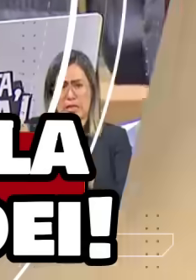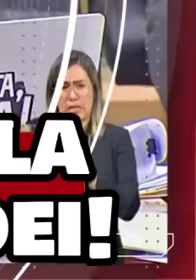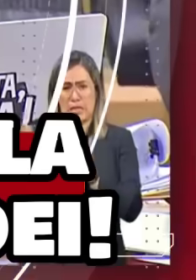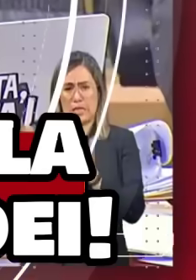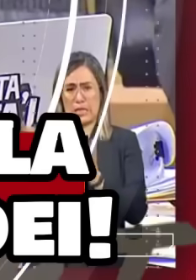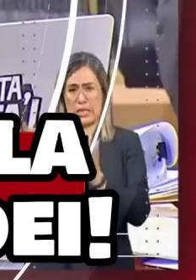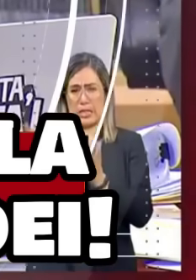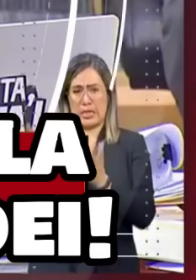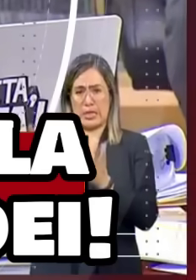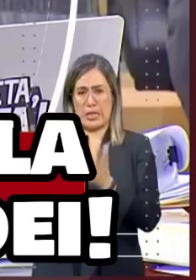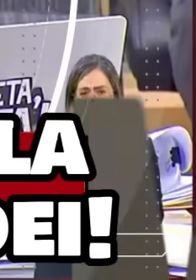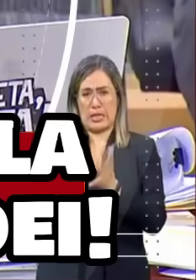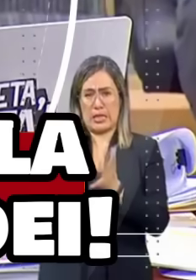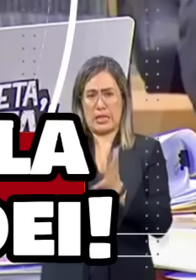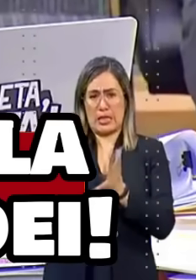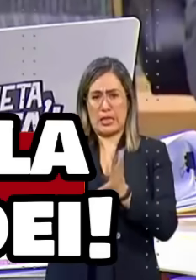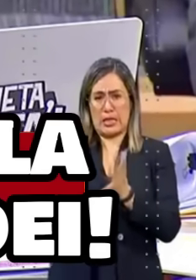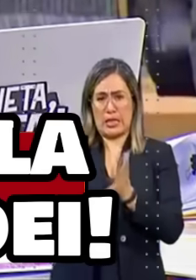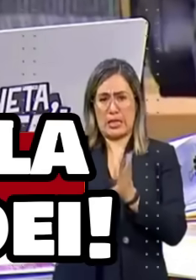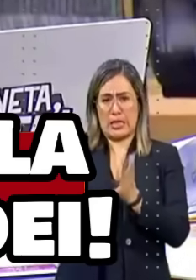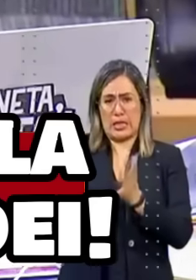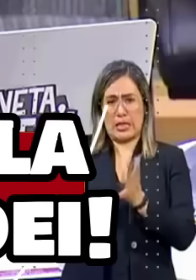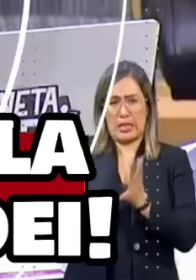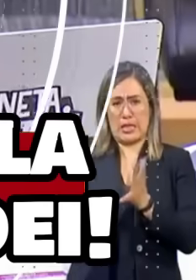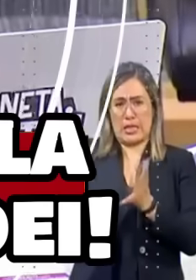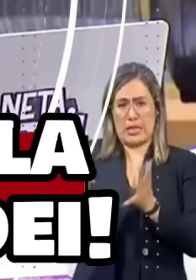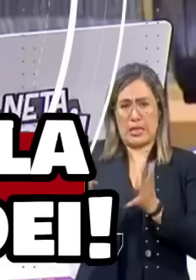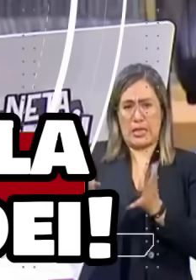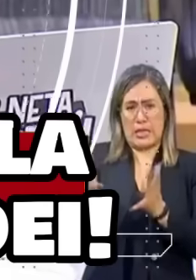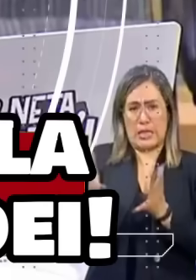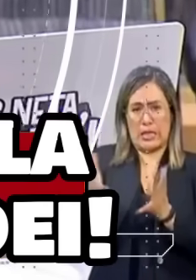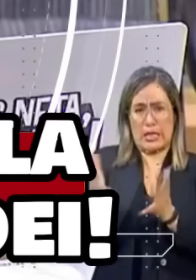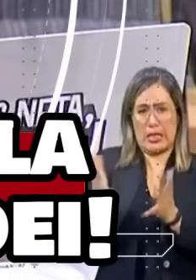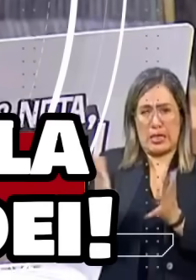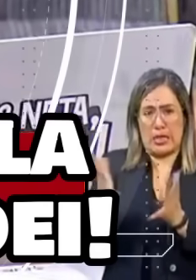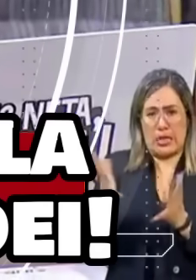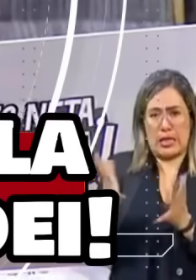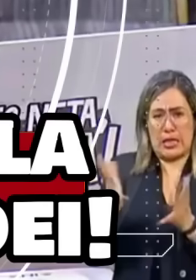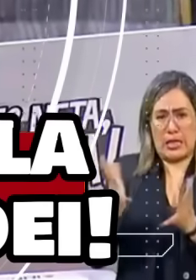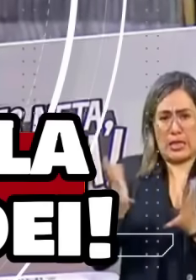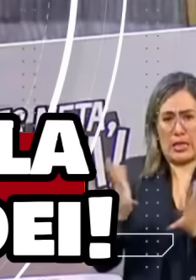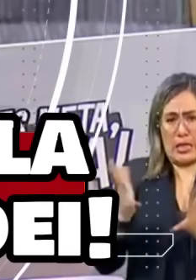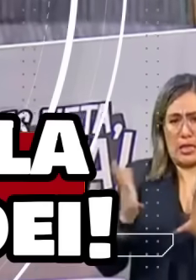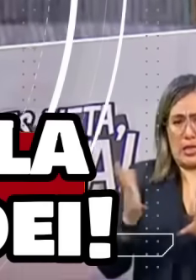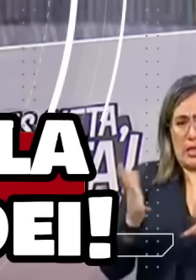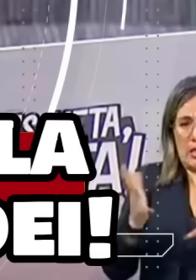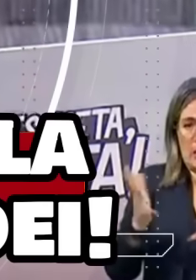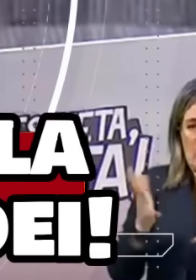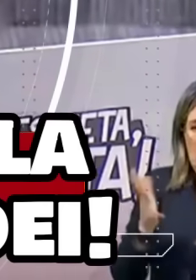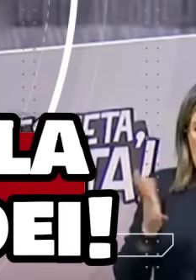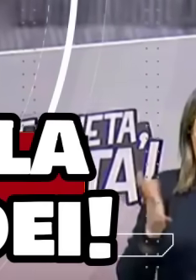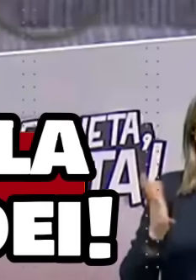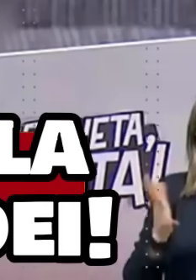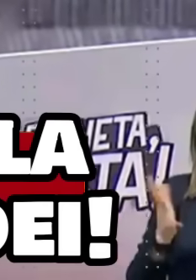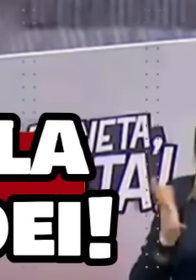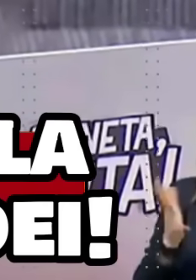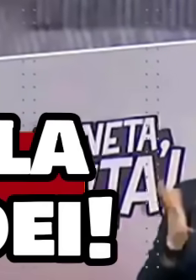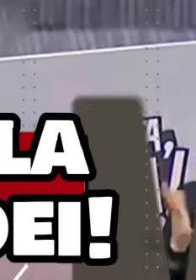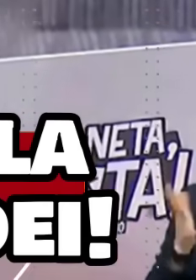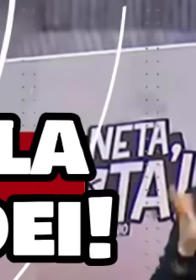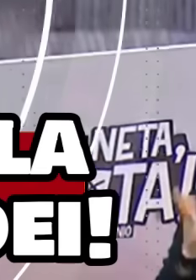solicitud de excusa y no de recusación, no era necesario someterlo a votación, ya que la propia consejera había presentado un